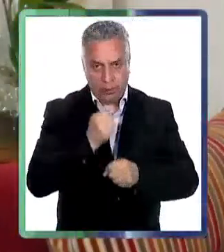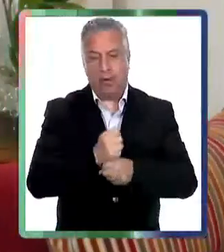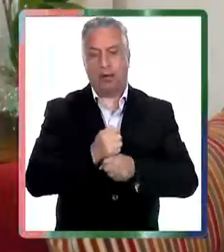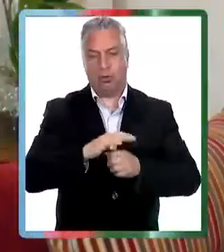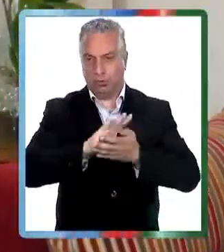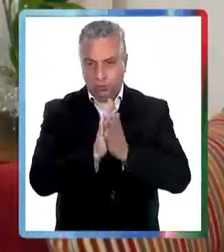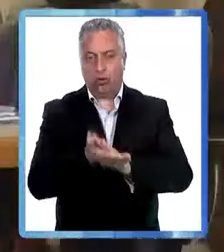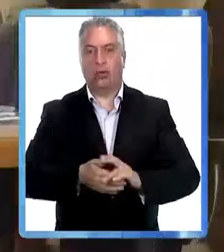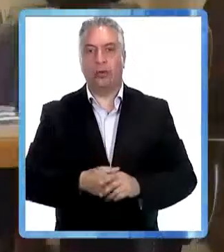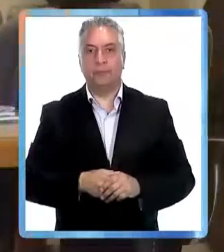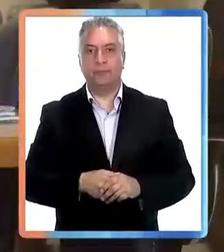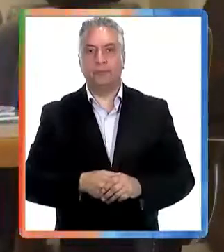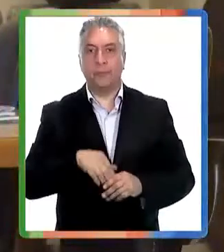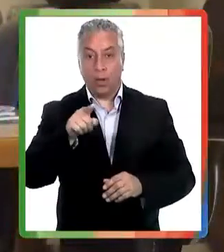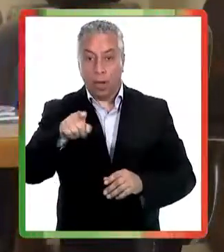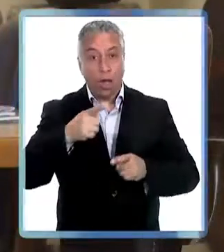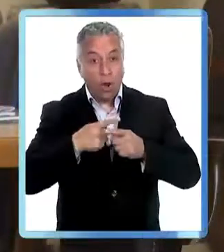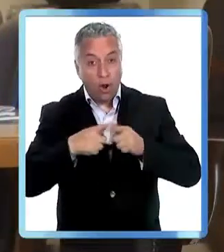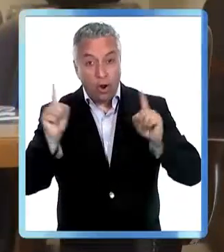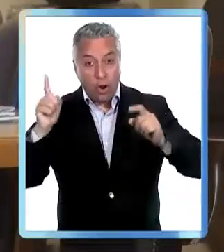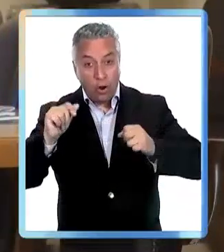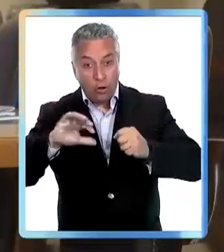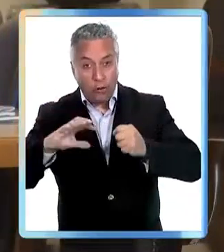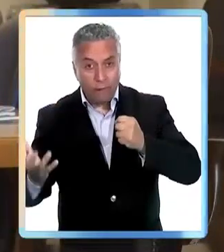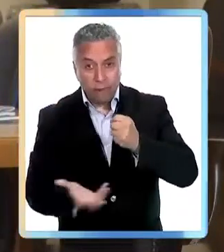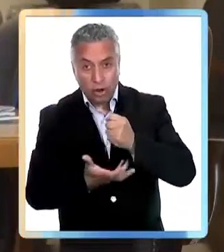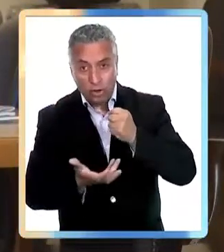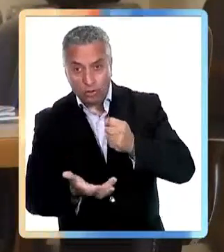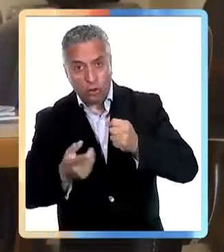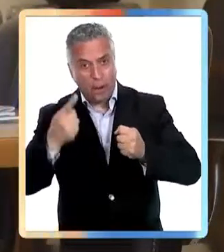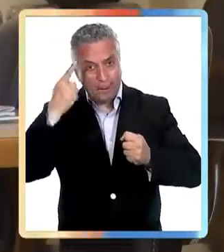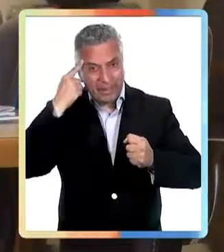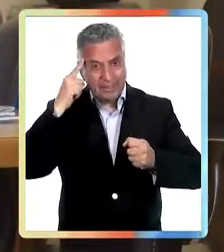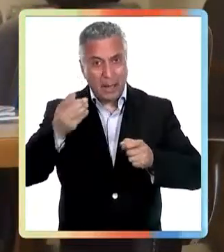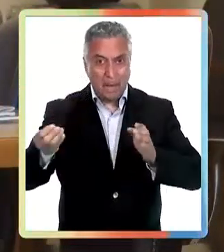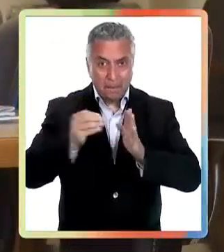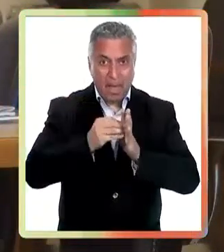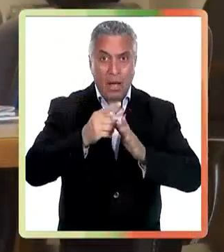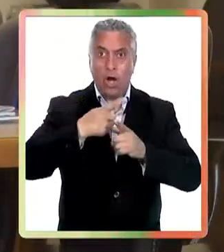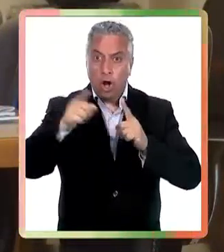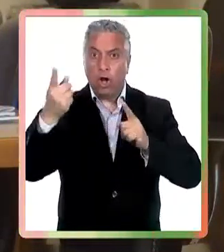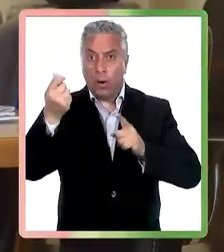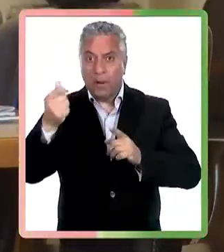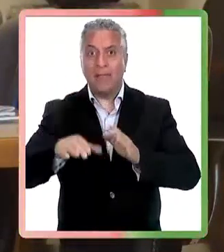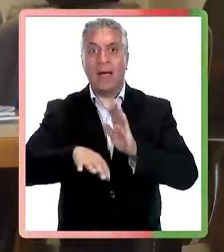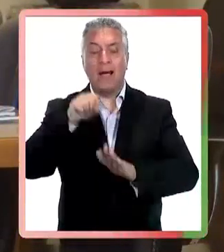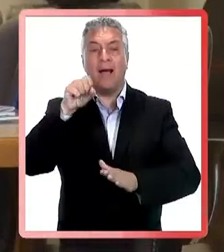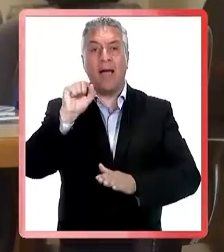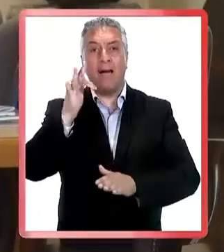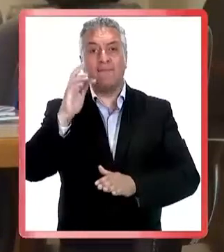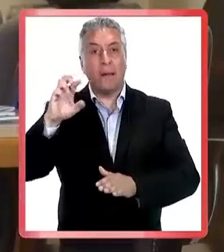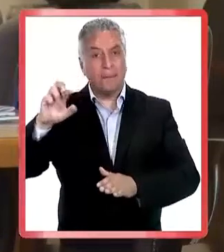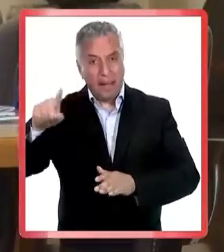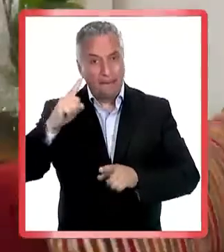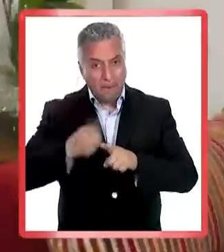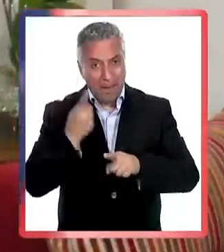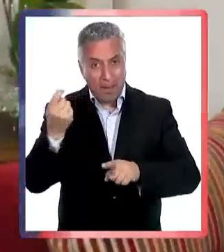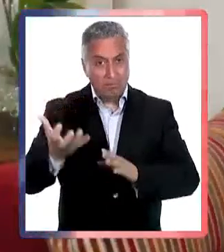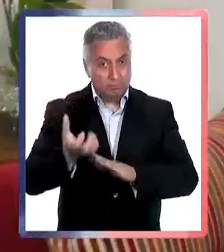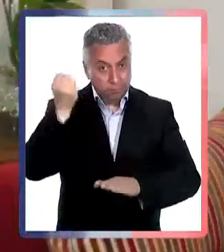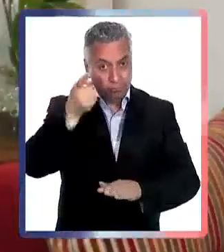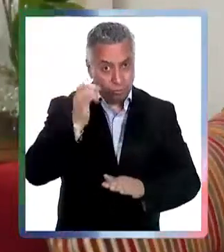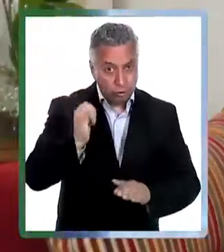acciones y medidas. ¿Se va a crear algún otro fondo o se tiene contemplado en algún momento llegar a algún otro retiro de los fondos de pensiones?